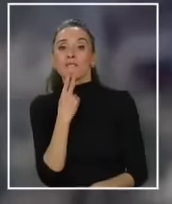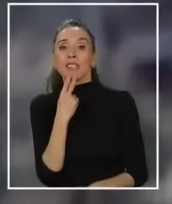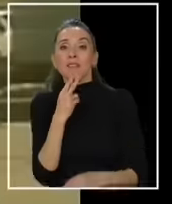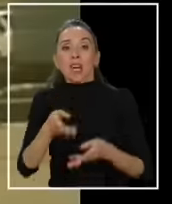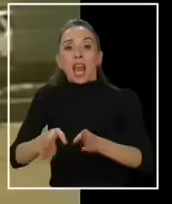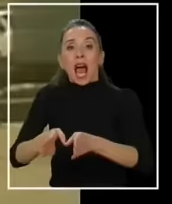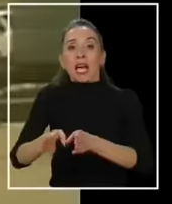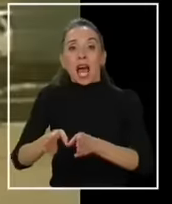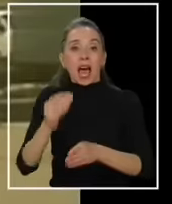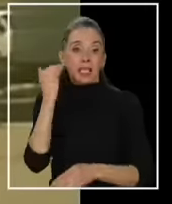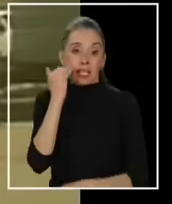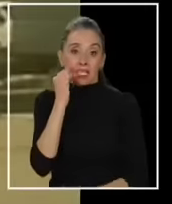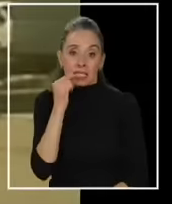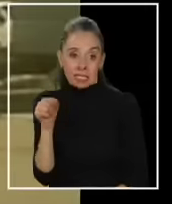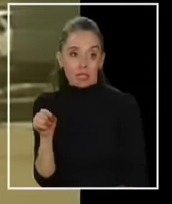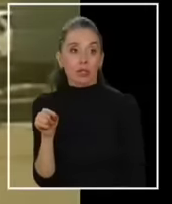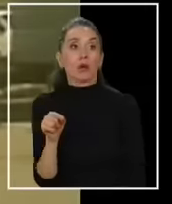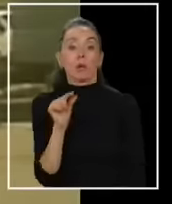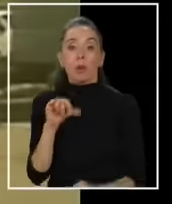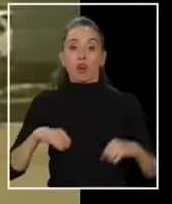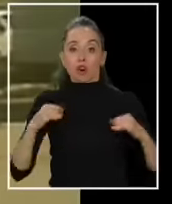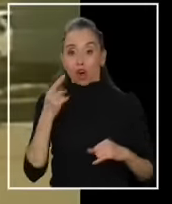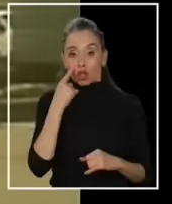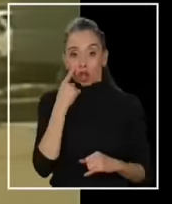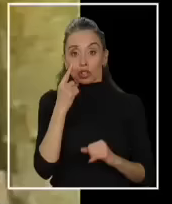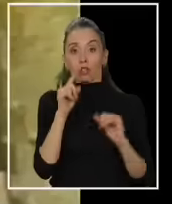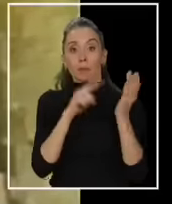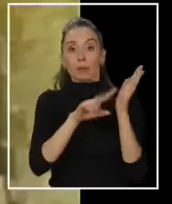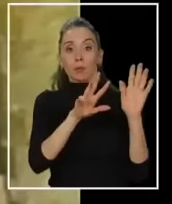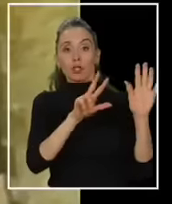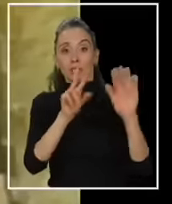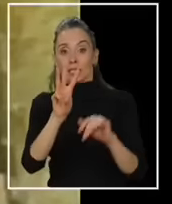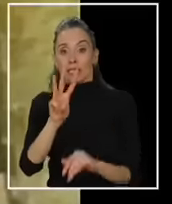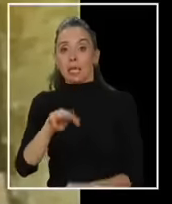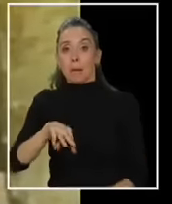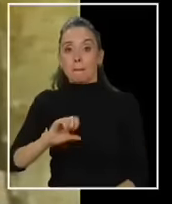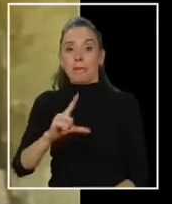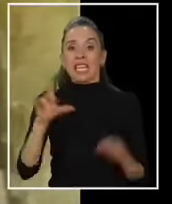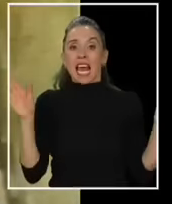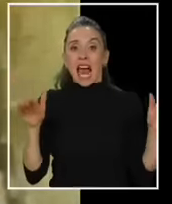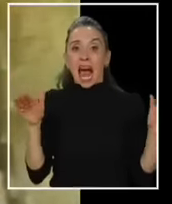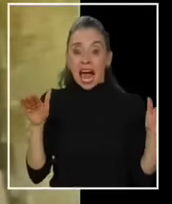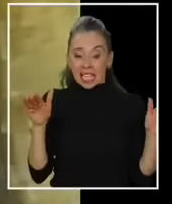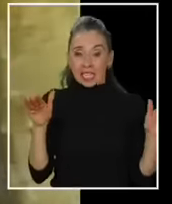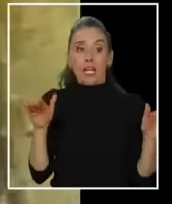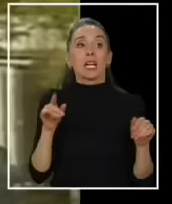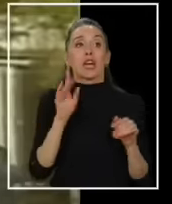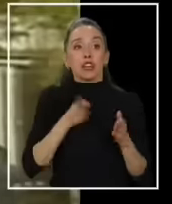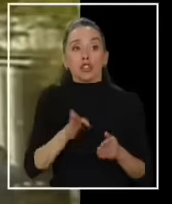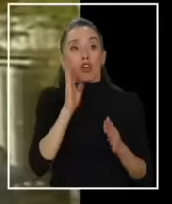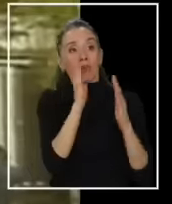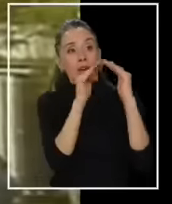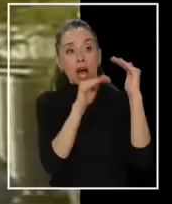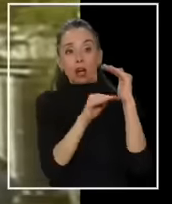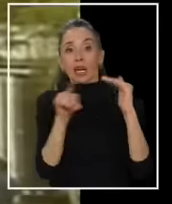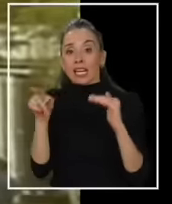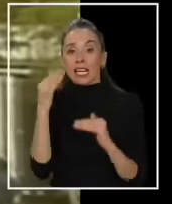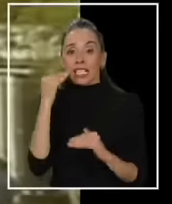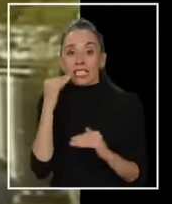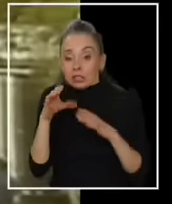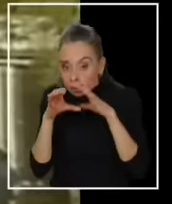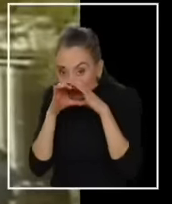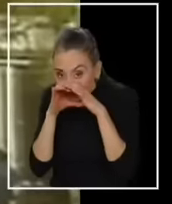prácticamente en la calle. Ya son pocos los jóvenes que conocieron el año 83 a Miguel Ángel y que aún permanecen en este hogar. Aspiraba a